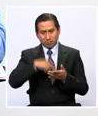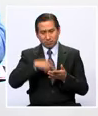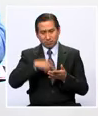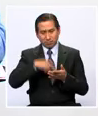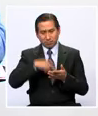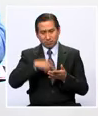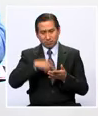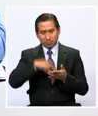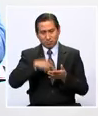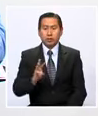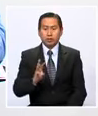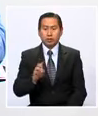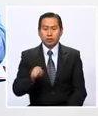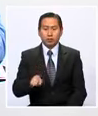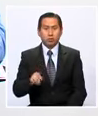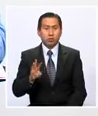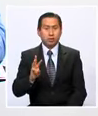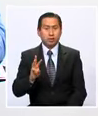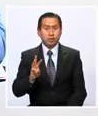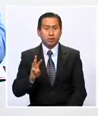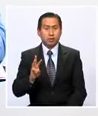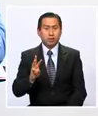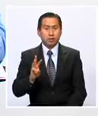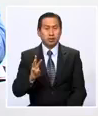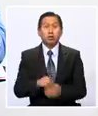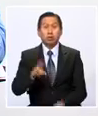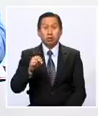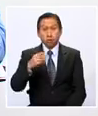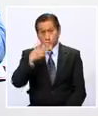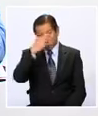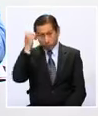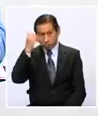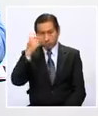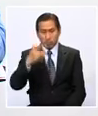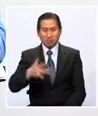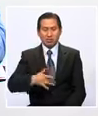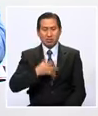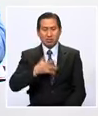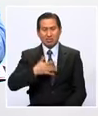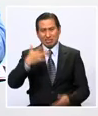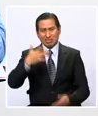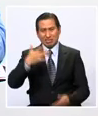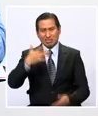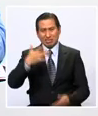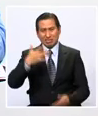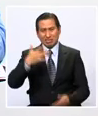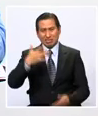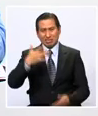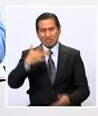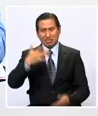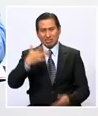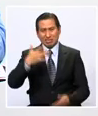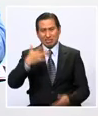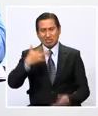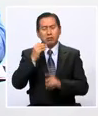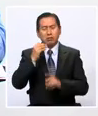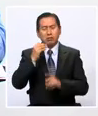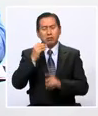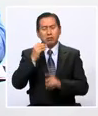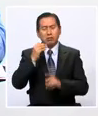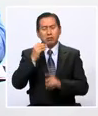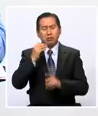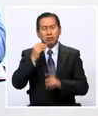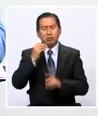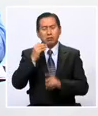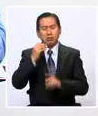de 6.6 no olvidemos que los síntomas principales son fiebre tos y dificultad